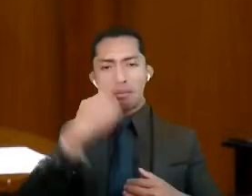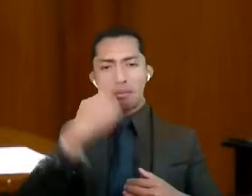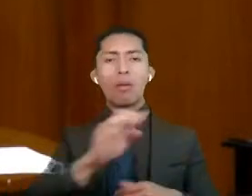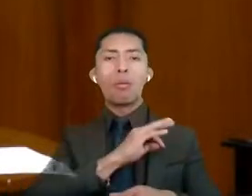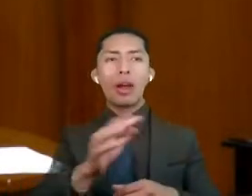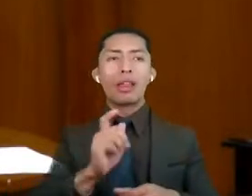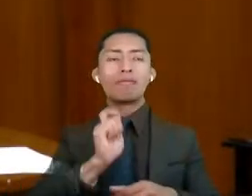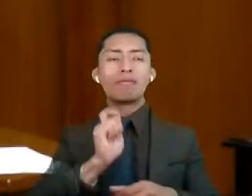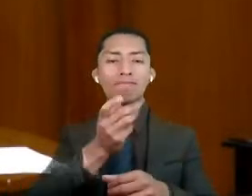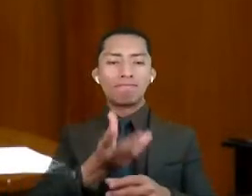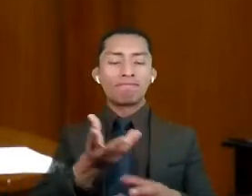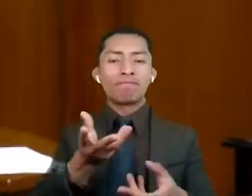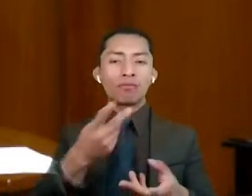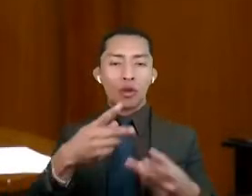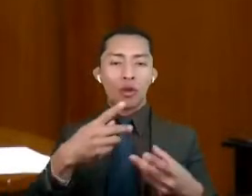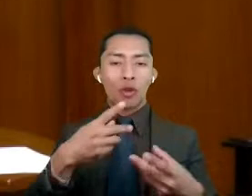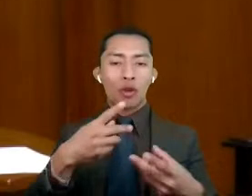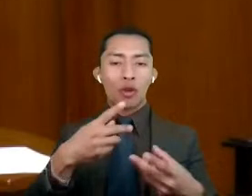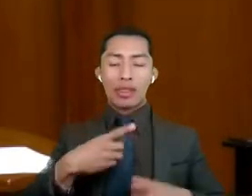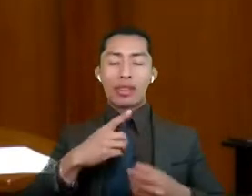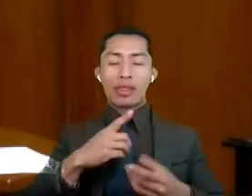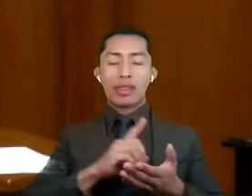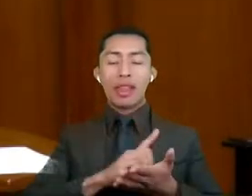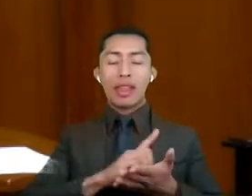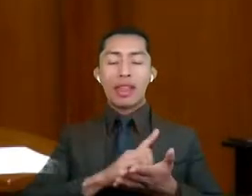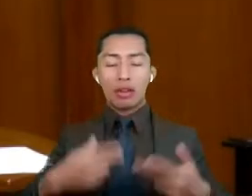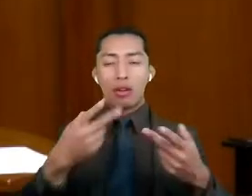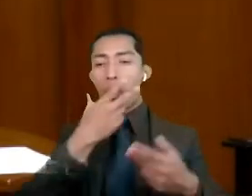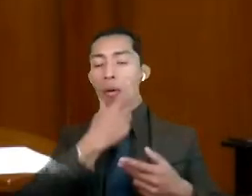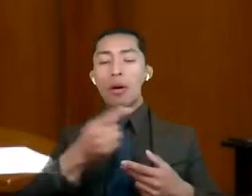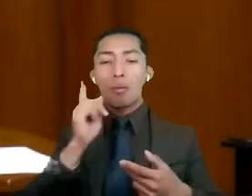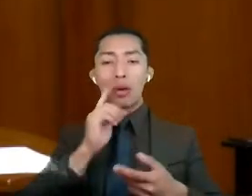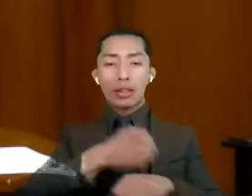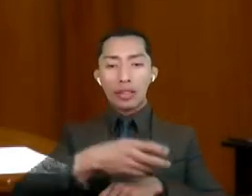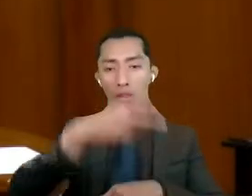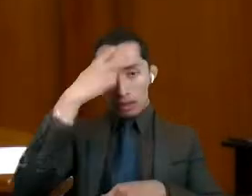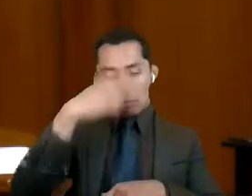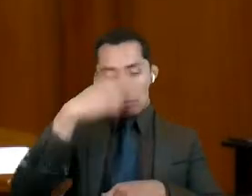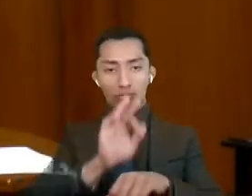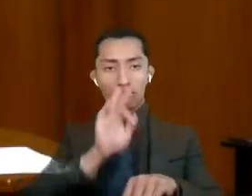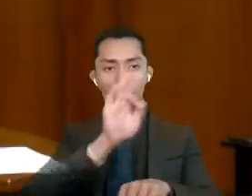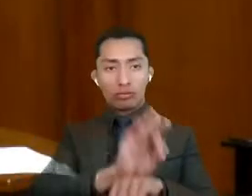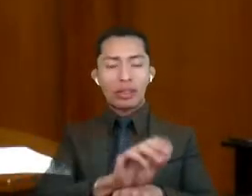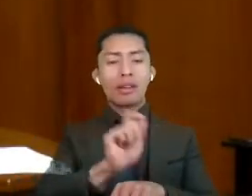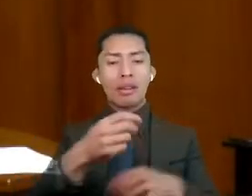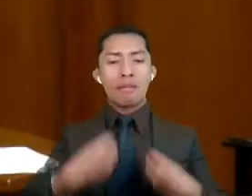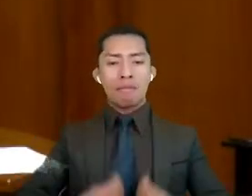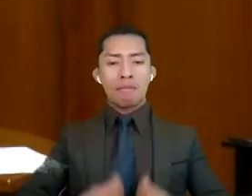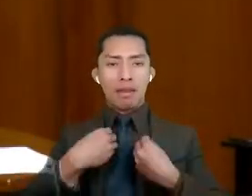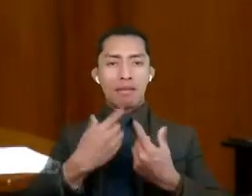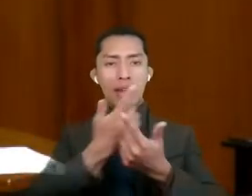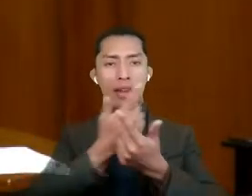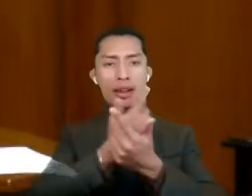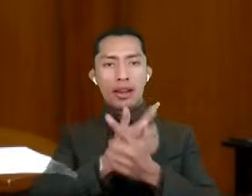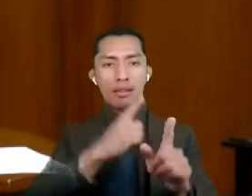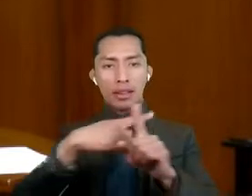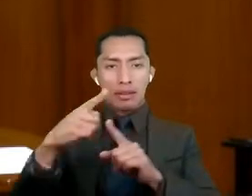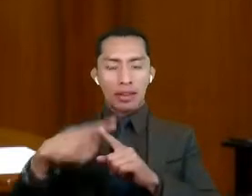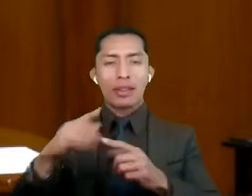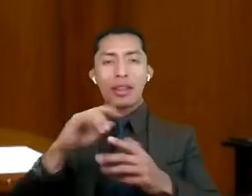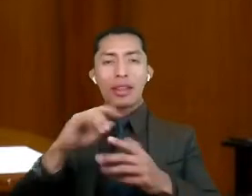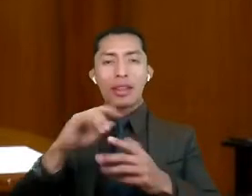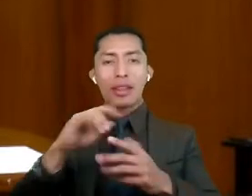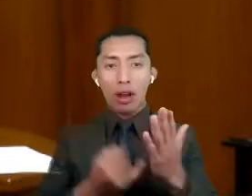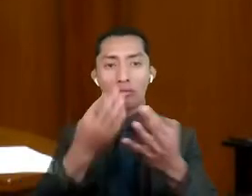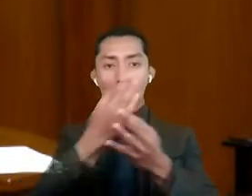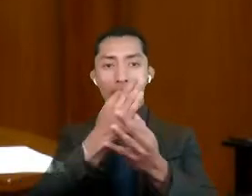que garanticen los derechos fundamentales de las y los mexiquenses en su calidad de vida y libertades. En el informe que el